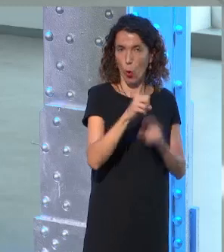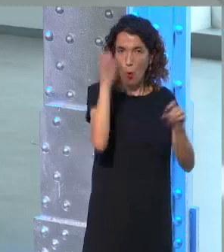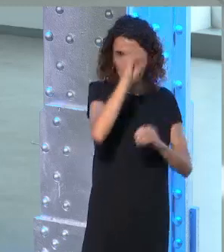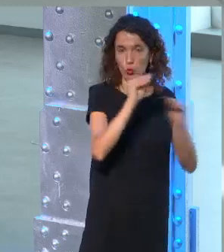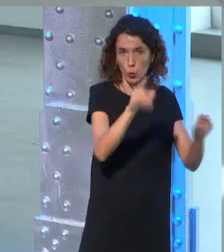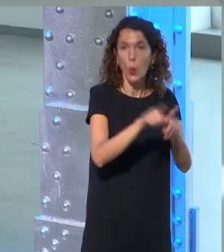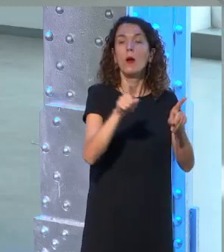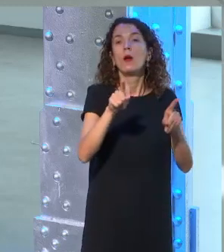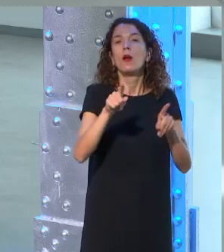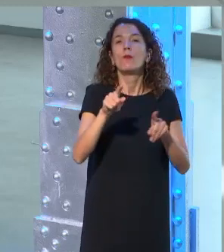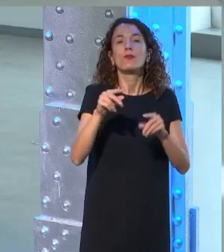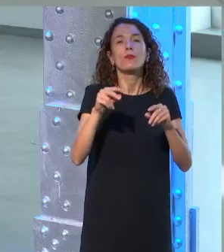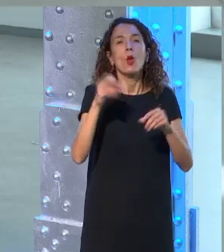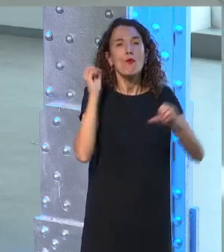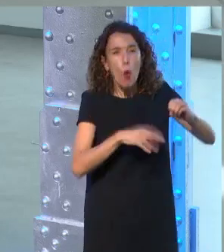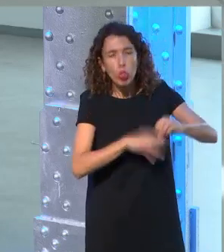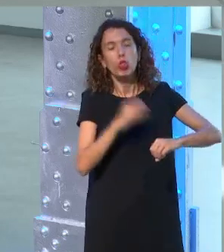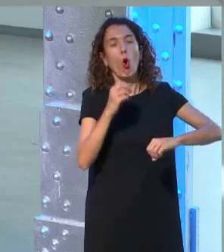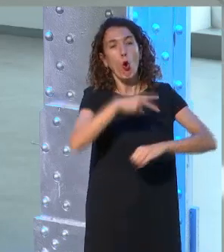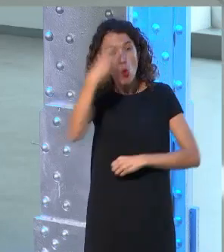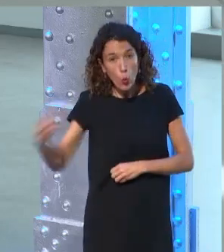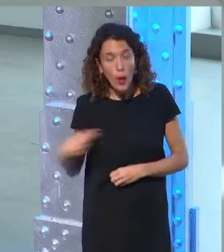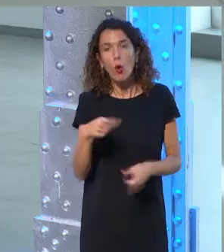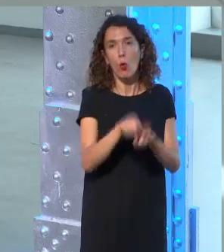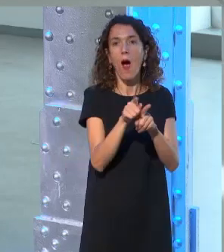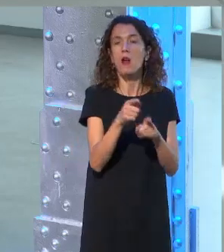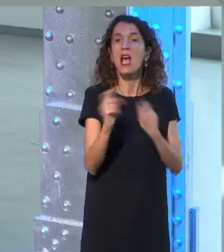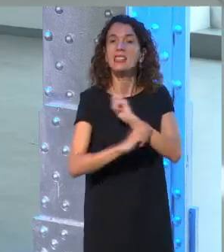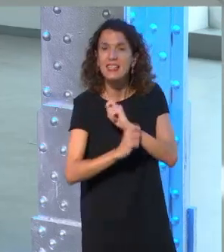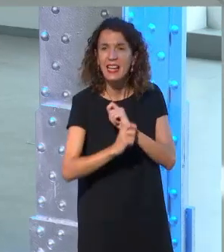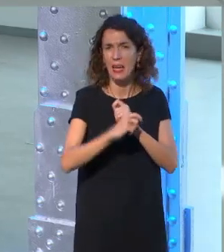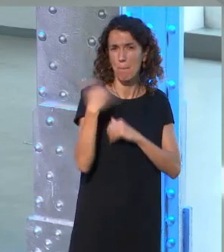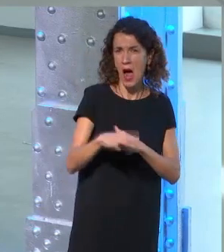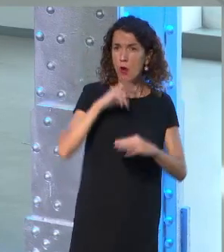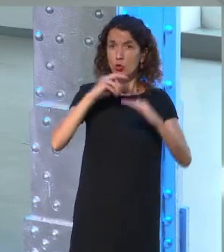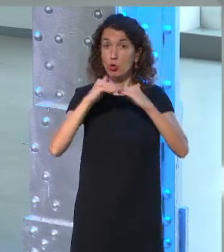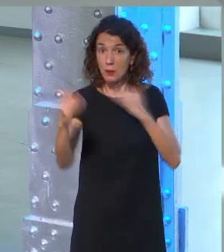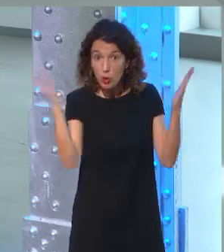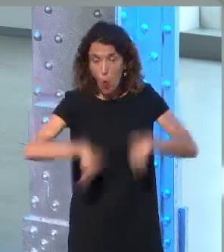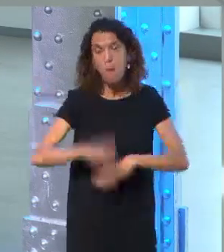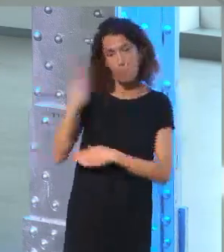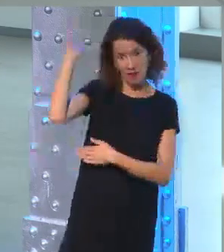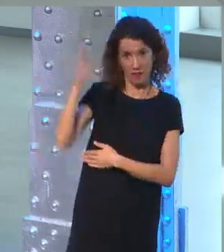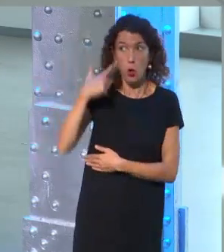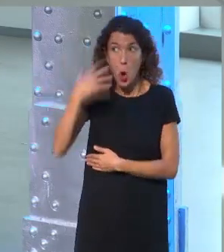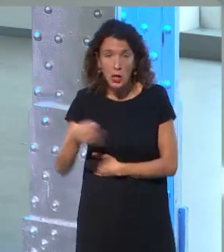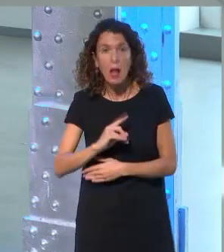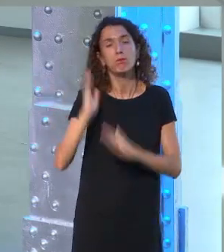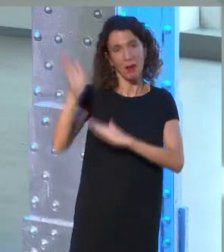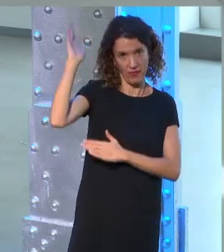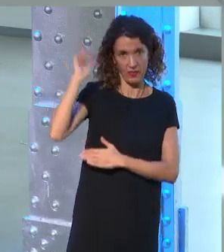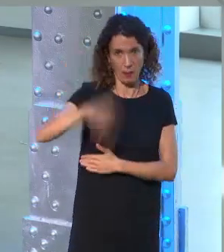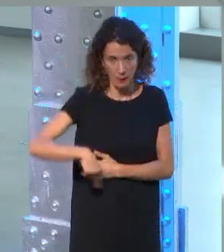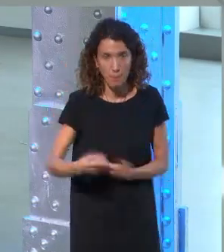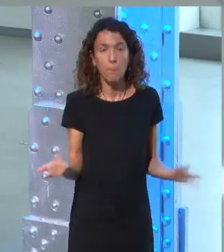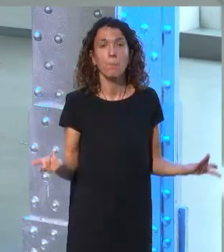el fondo noruego, castiga a aquellos que establecen una estrategia no sostenible y no creíble. Por tanto, atacan el